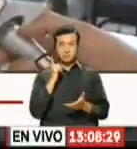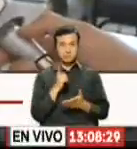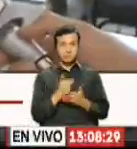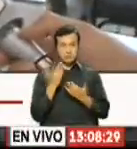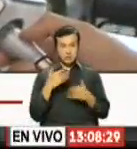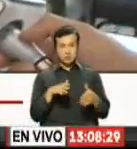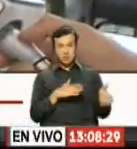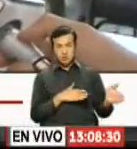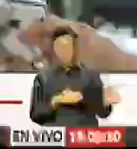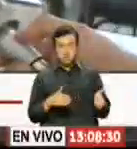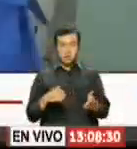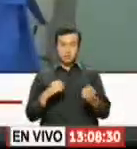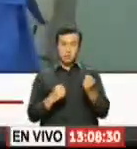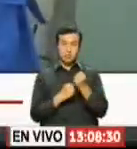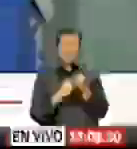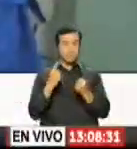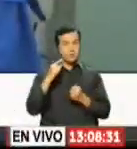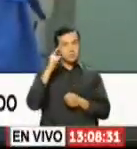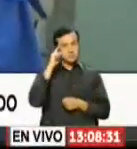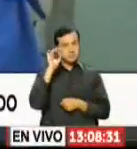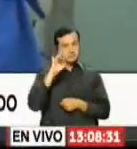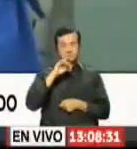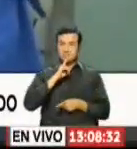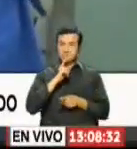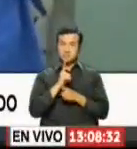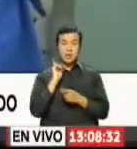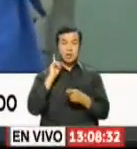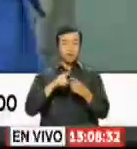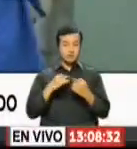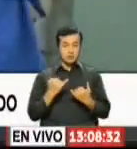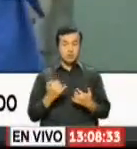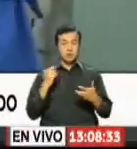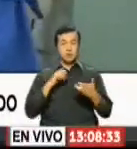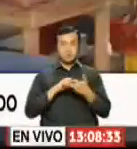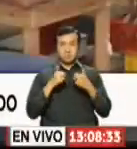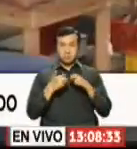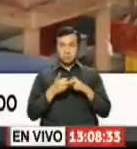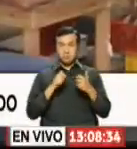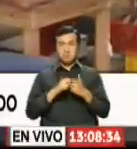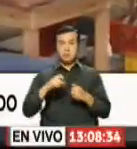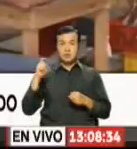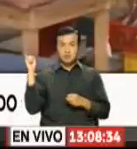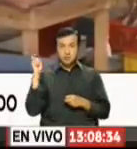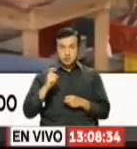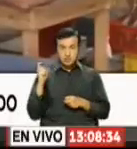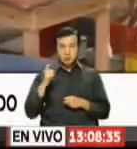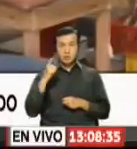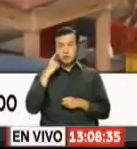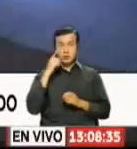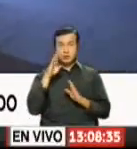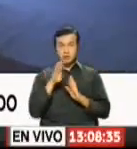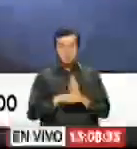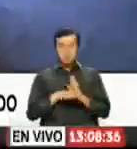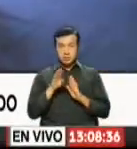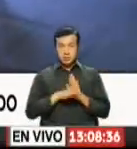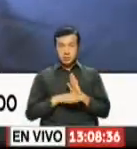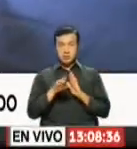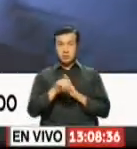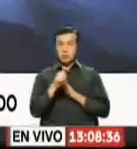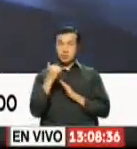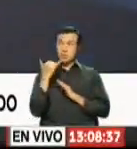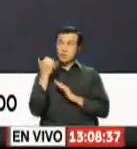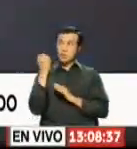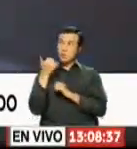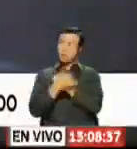que ha habido apoyo del gobierno. Pero aún hay problemas. Es necesario, por ejemplo, reducir aranceles para la importación